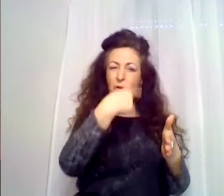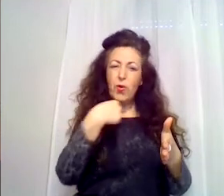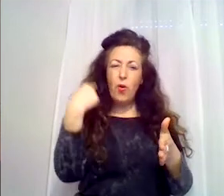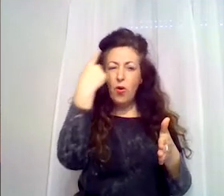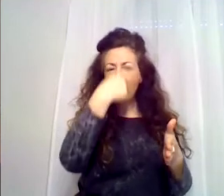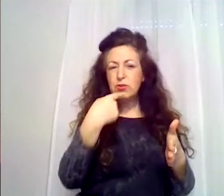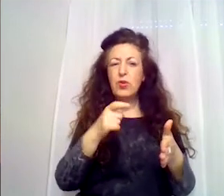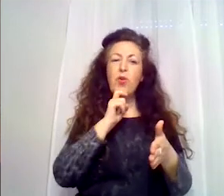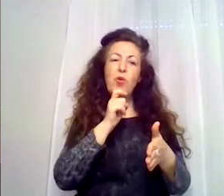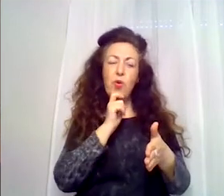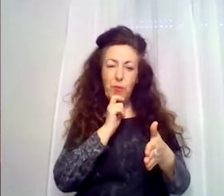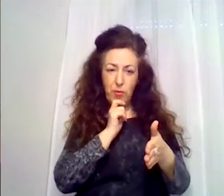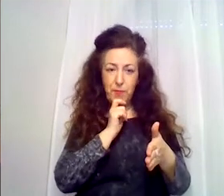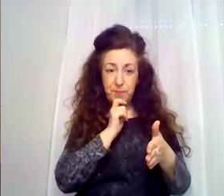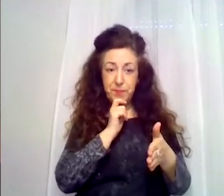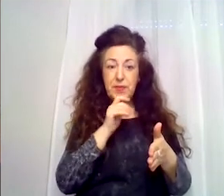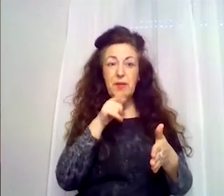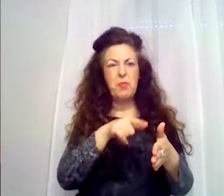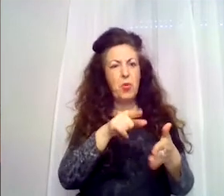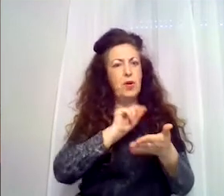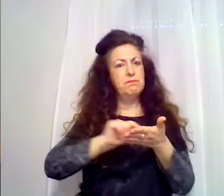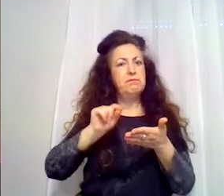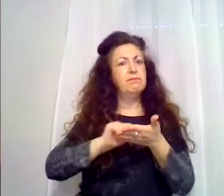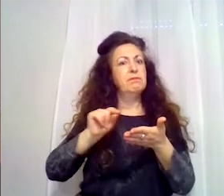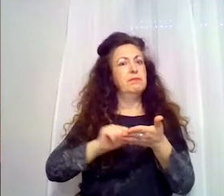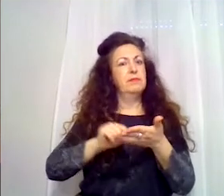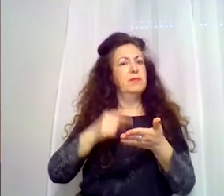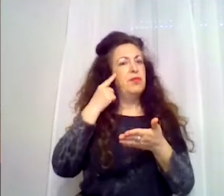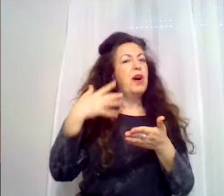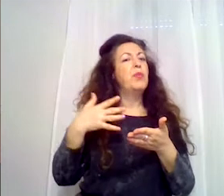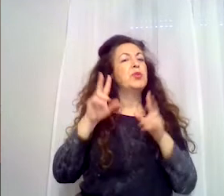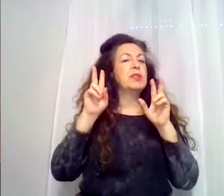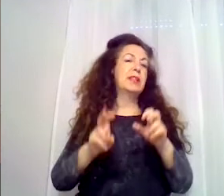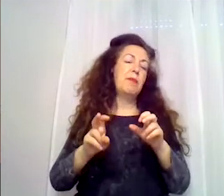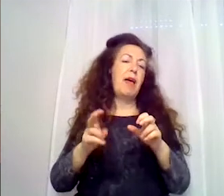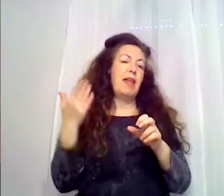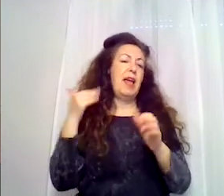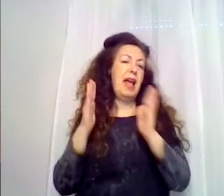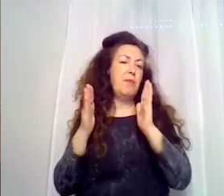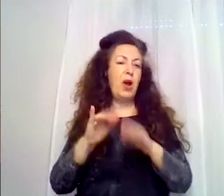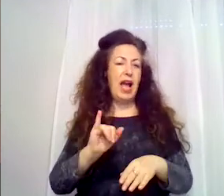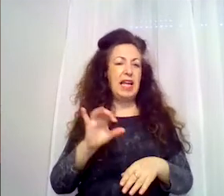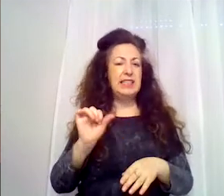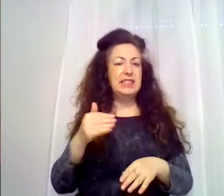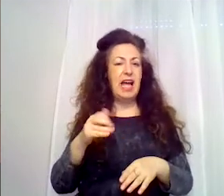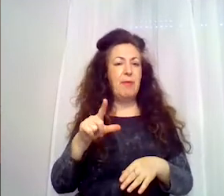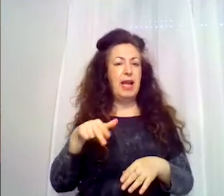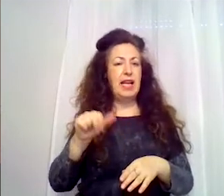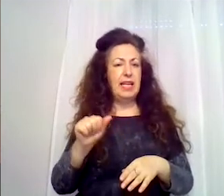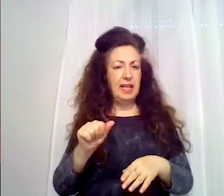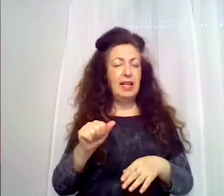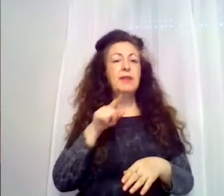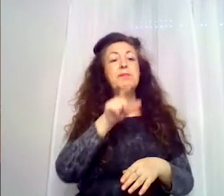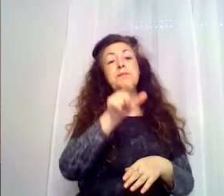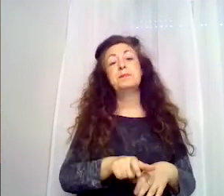cuando nos adentramos a conocer la figura de un personaje histórico, nos preguntamos qué aspecto tenía, ¿no?, cómo pudo haber sido ese rostro del protagonista,